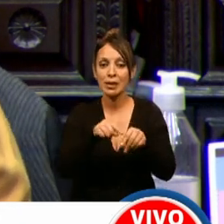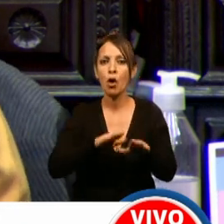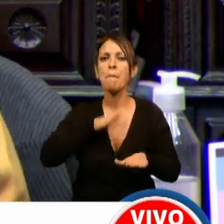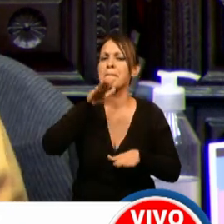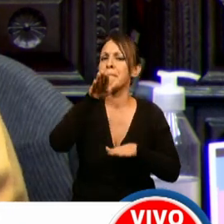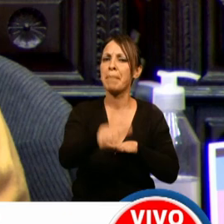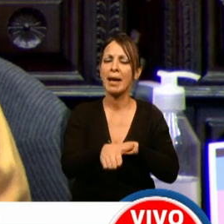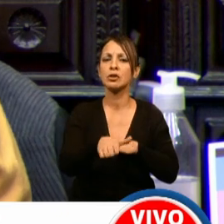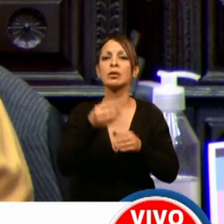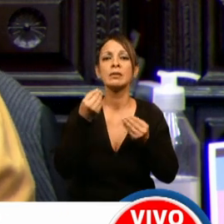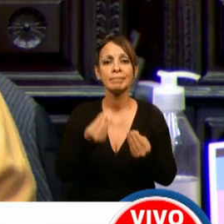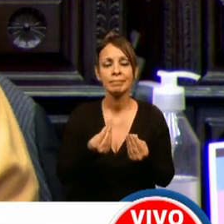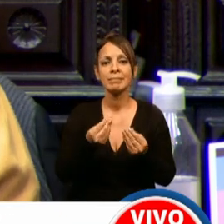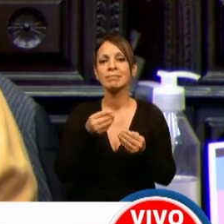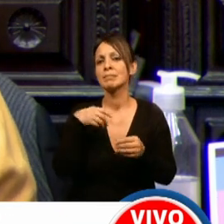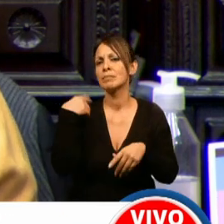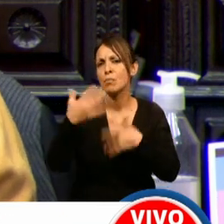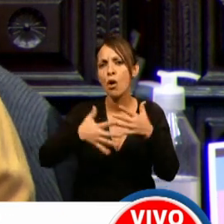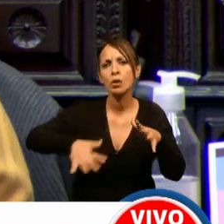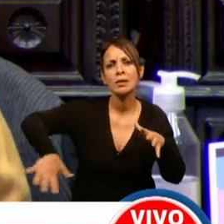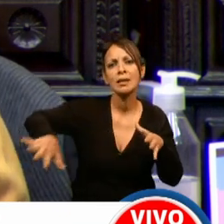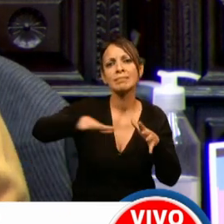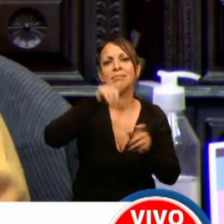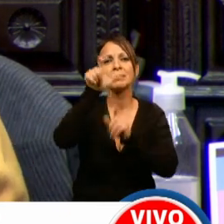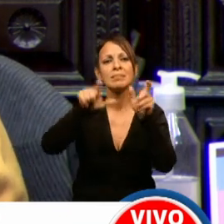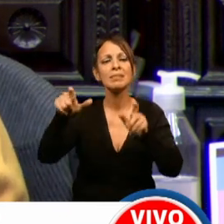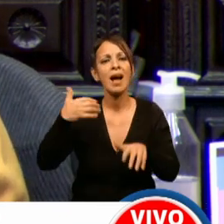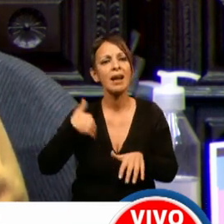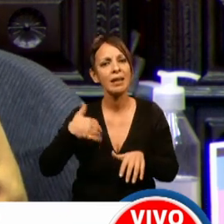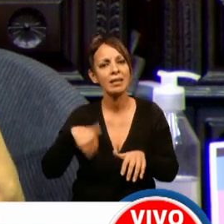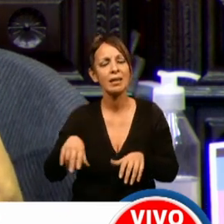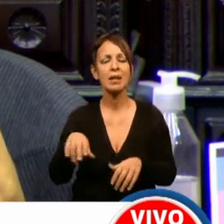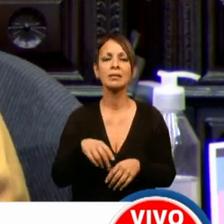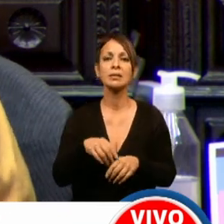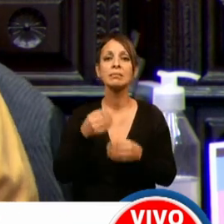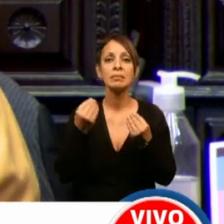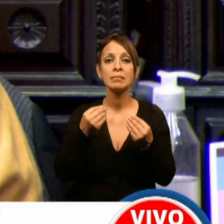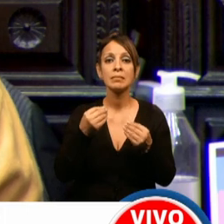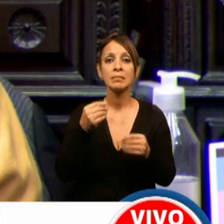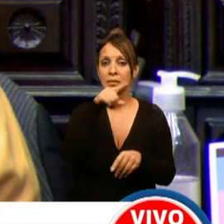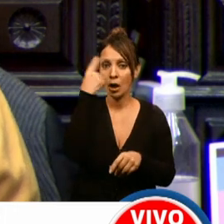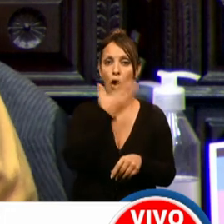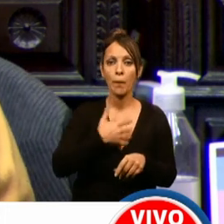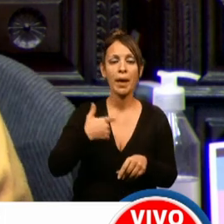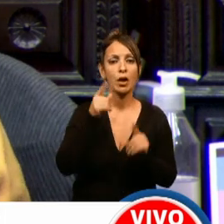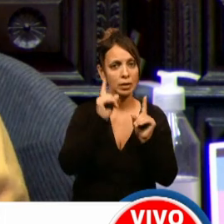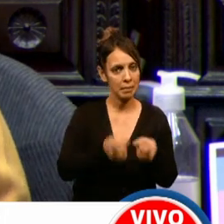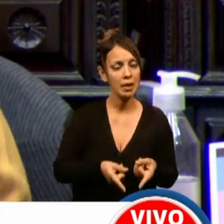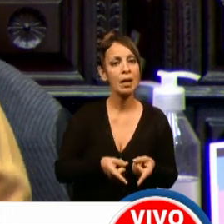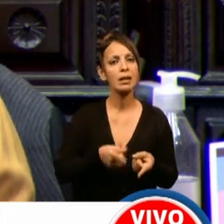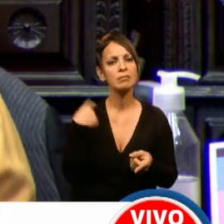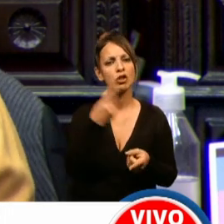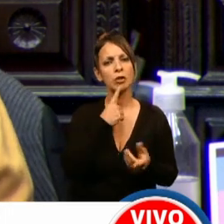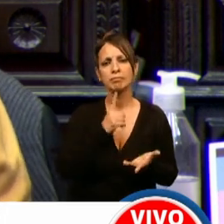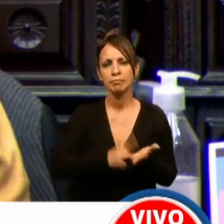más en el camino de gran parte de los argentinos y argentinas de nuestro gobierno nacional que hemos